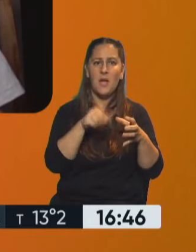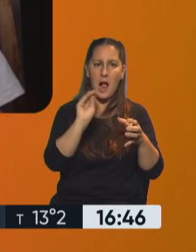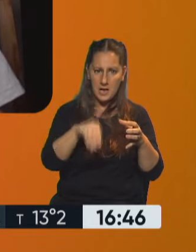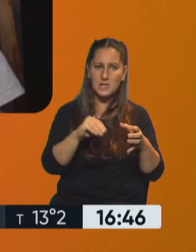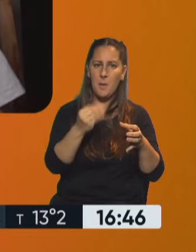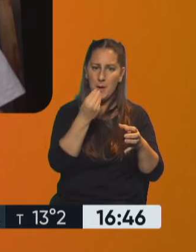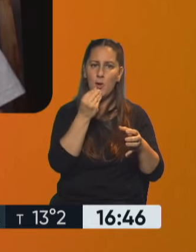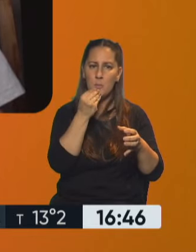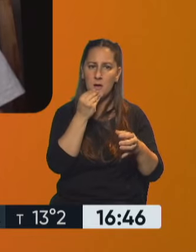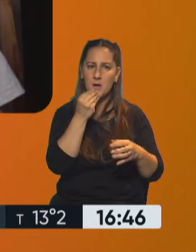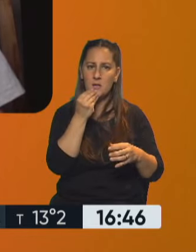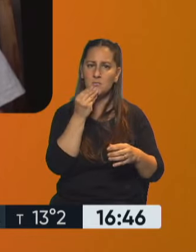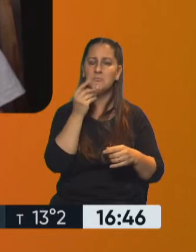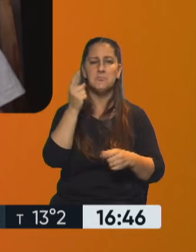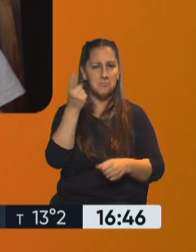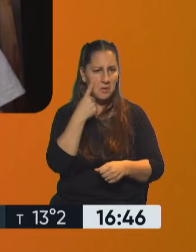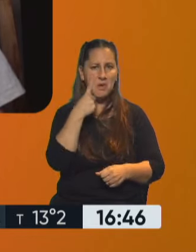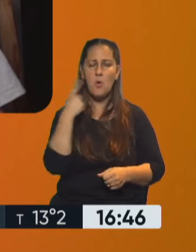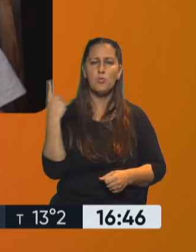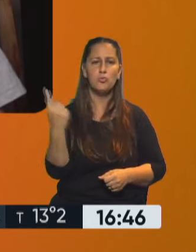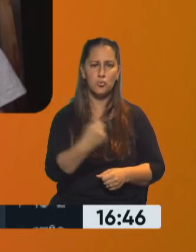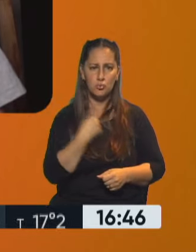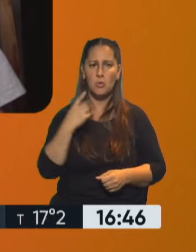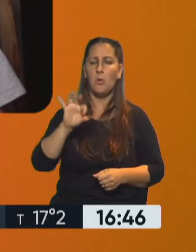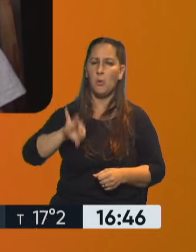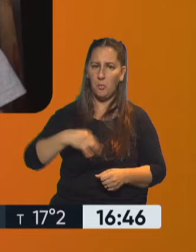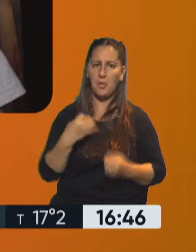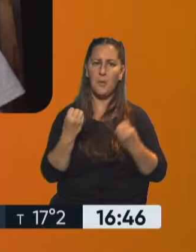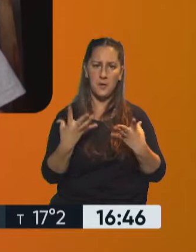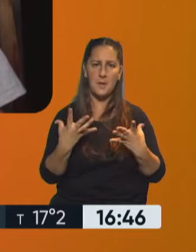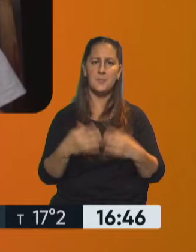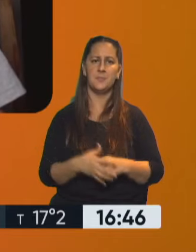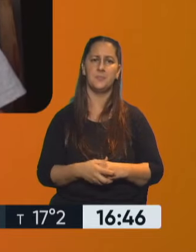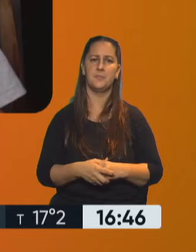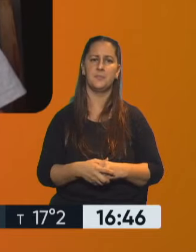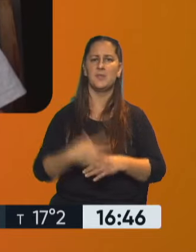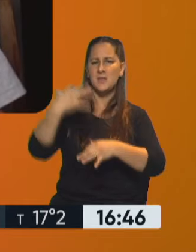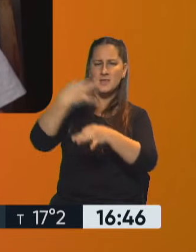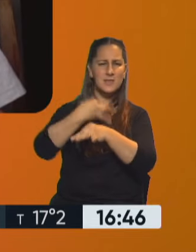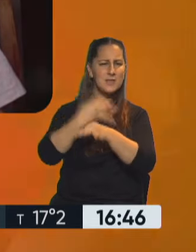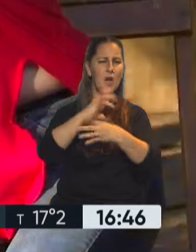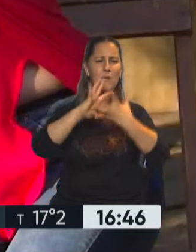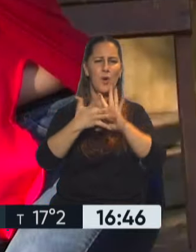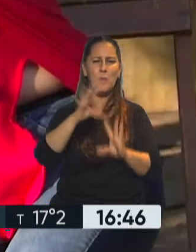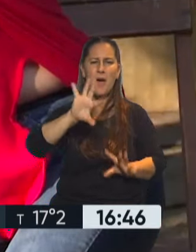de eso hemos vivido una vida. Además hemos tenido una enseñanza de vida,